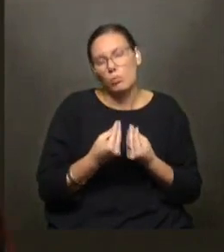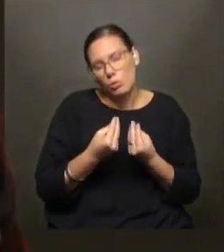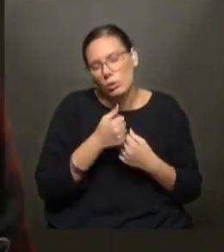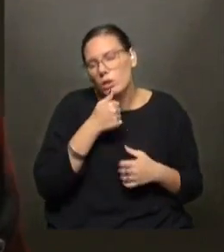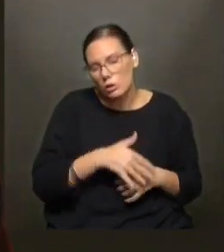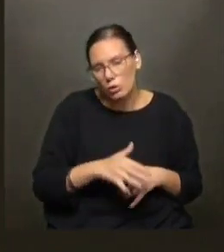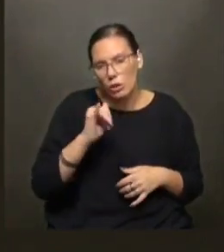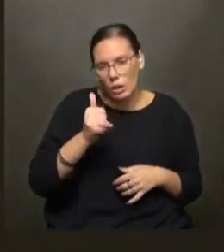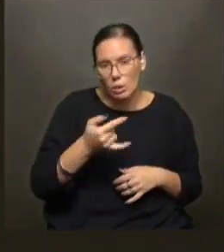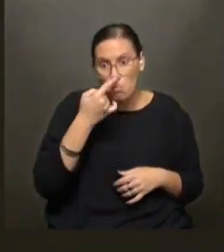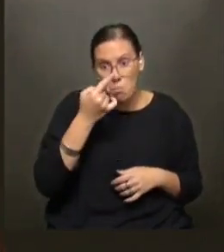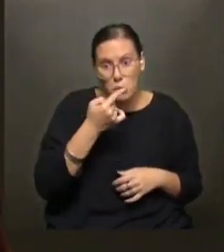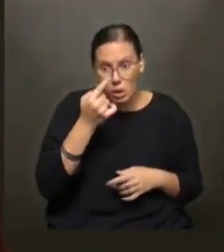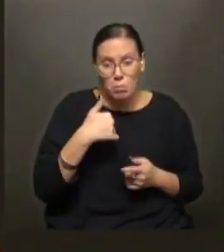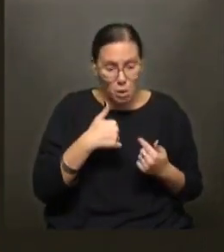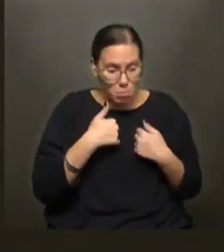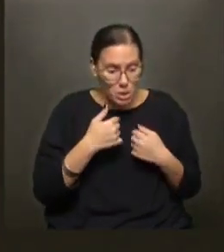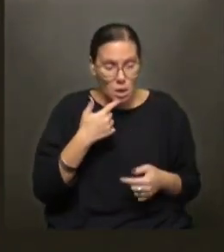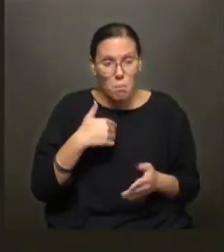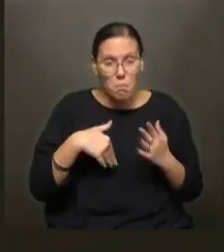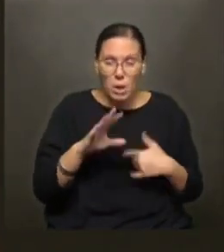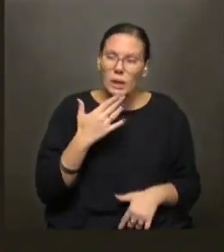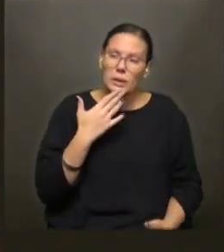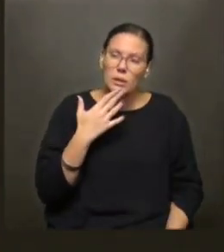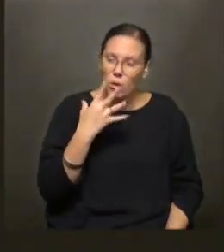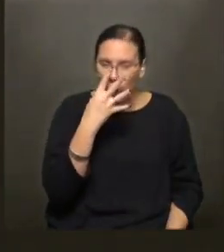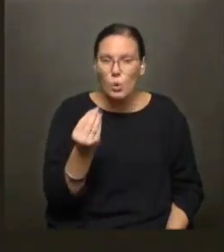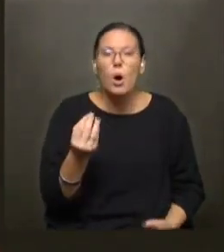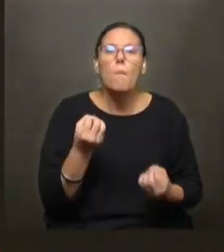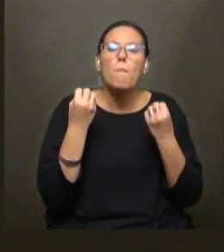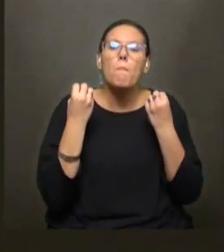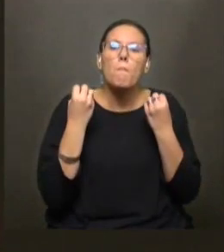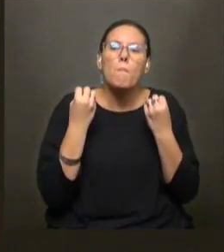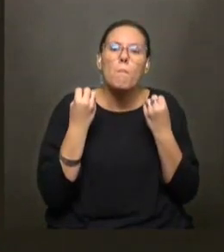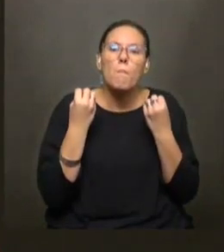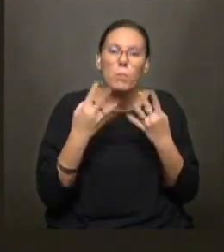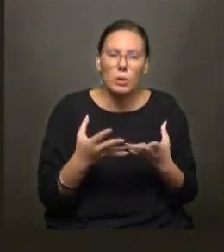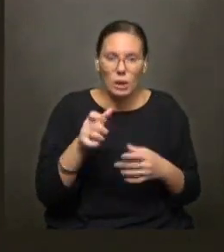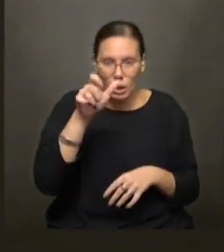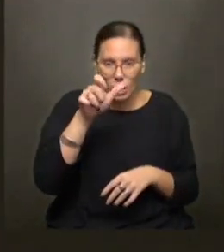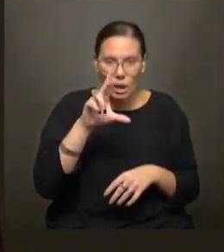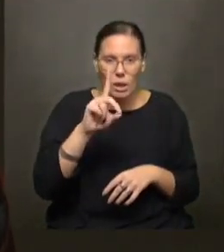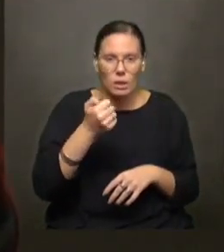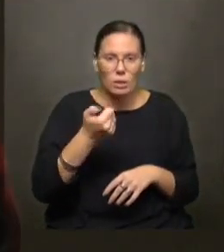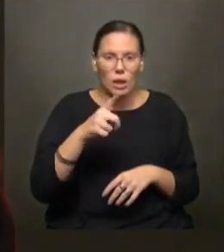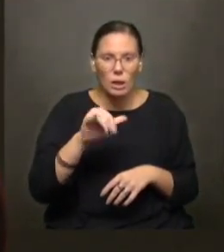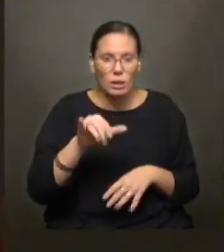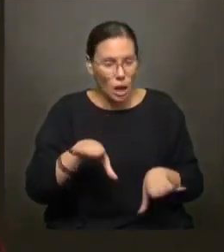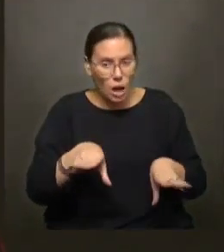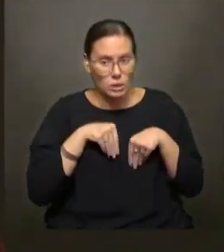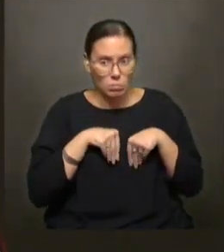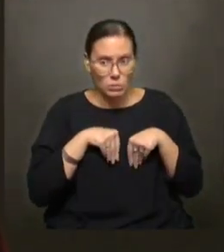anécdotas este muy interesante A mí me llamó mucho la atención los motivos por los cuales muhammad Ali accede a darle